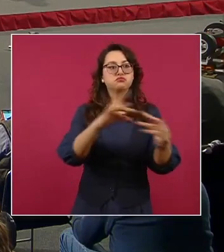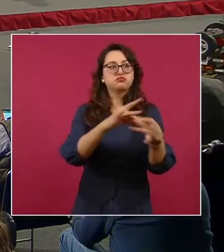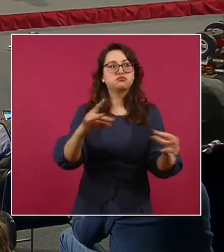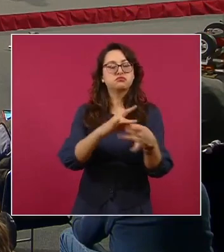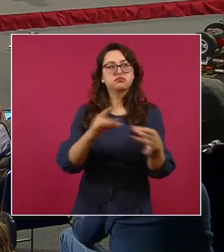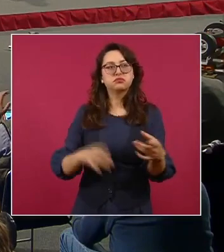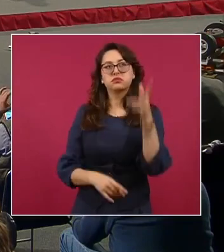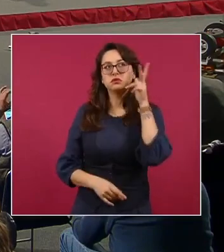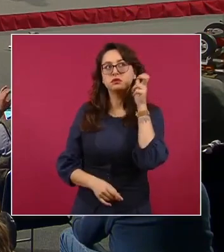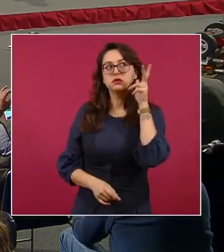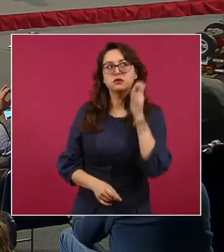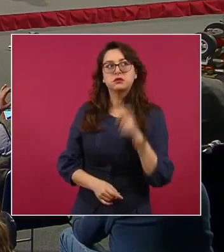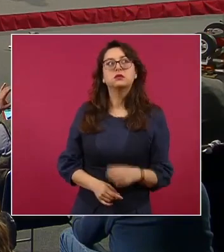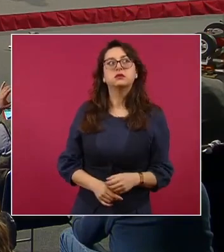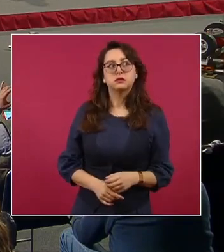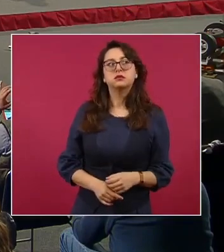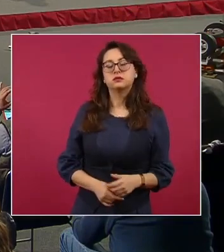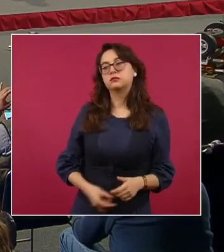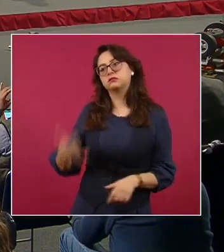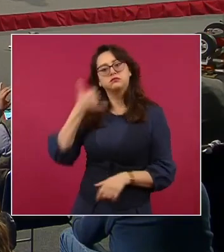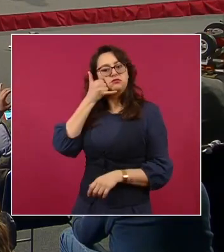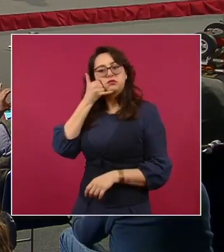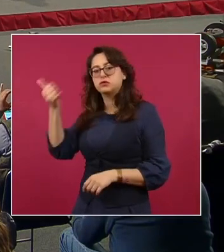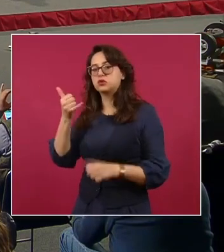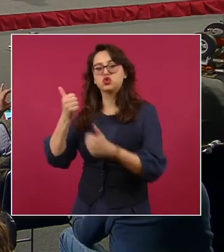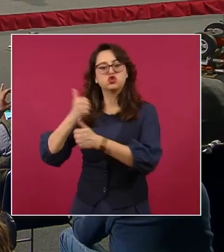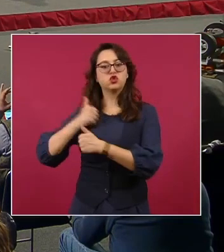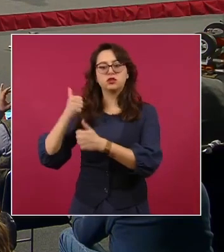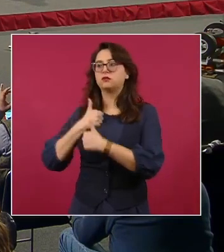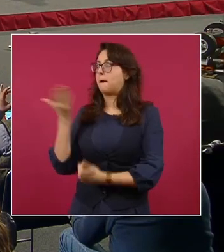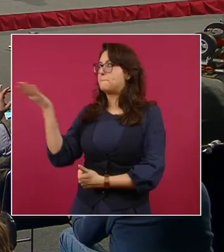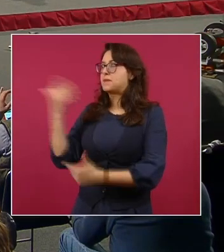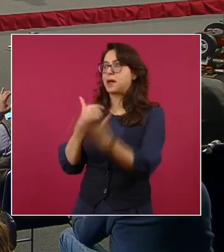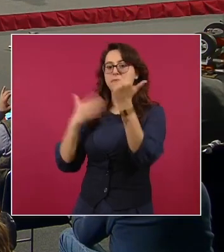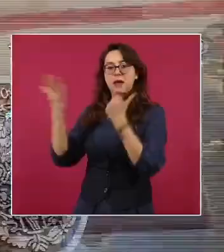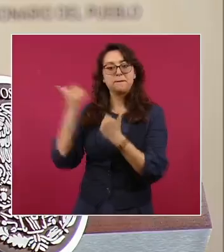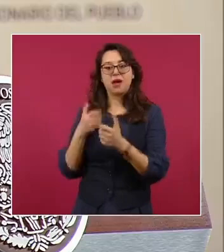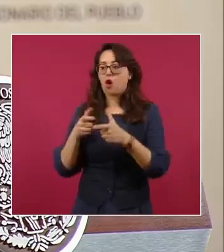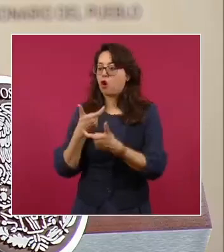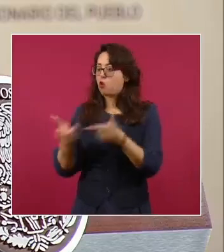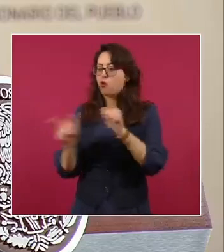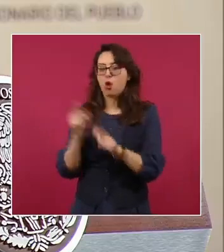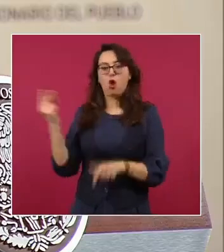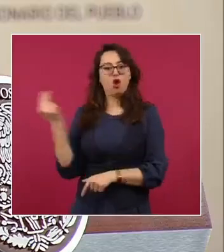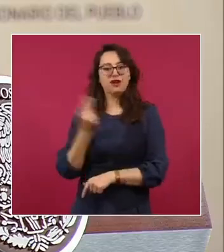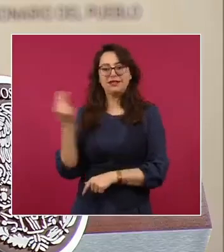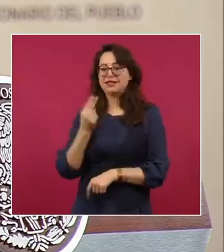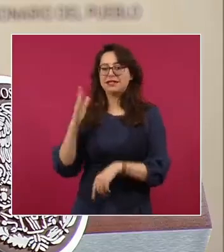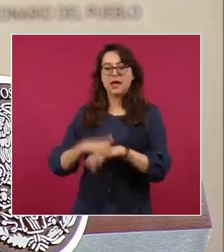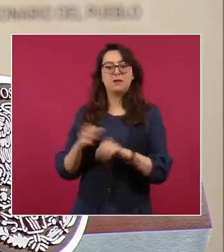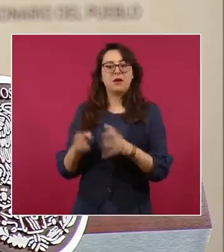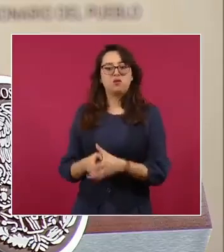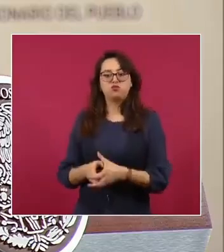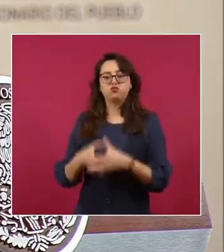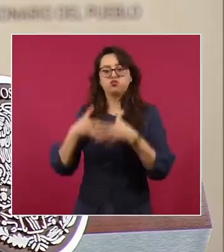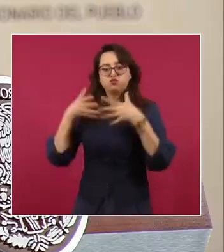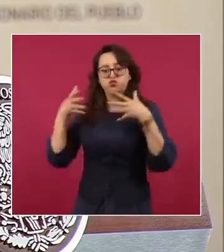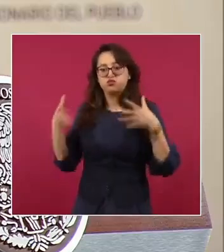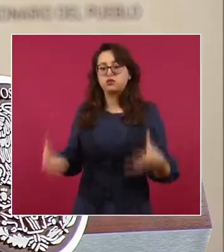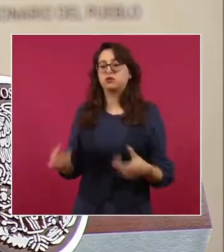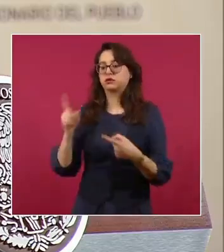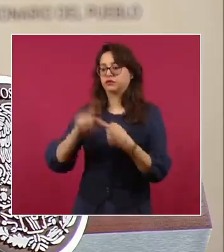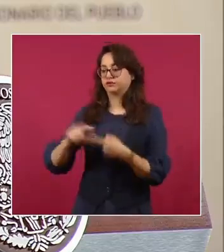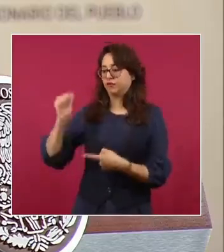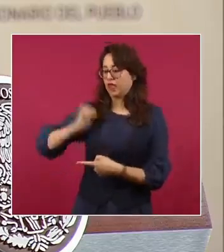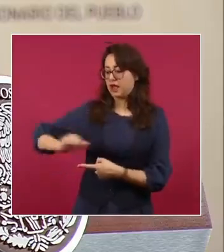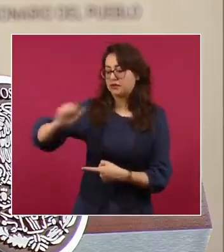que venir los soldados de diferentes partes. Y tendríamos que participar aquí tanto los arqueólogos, los